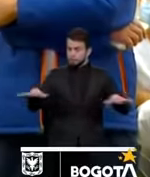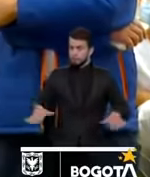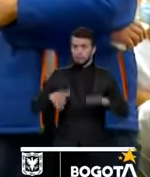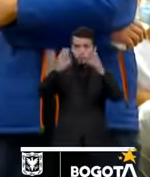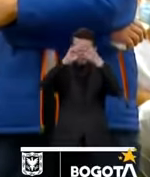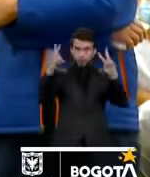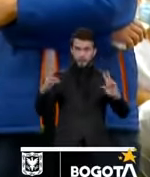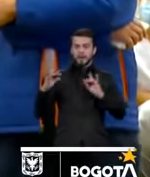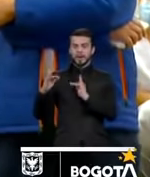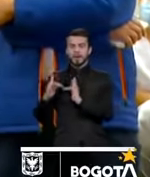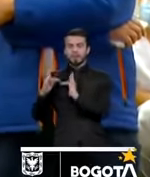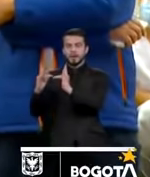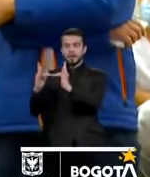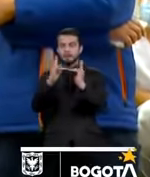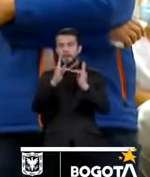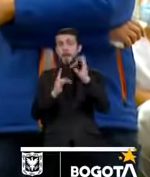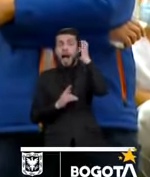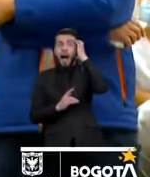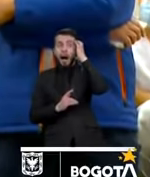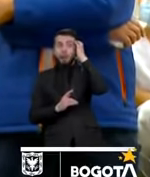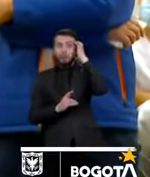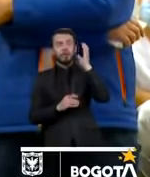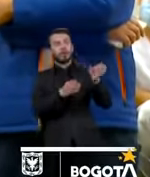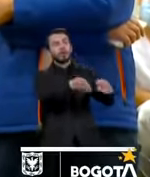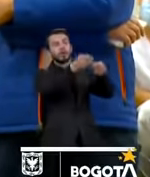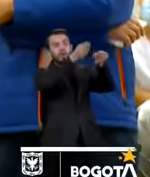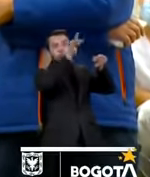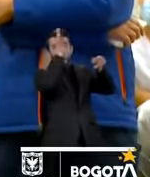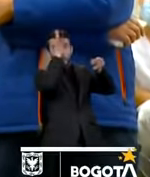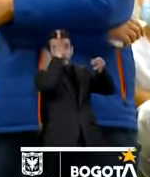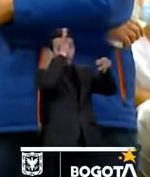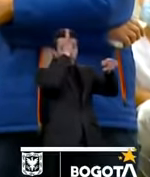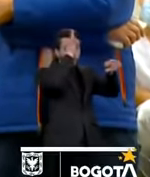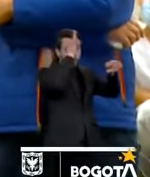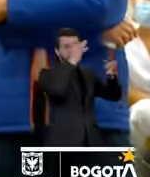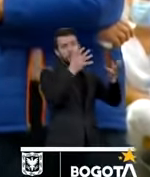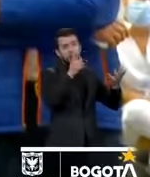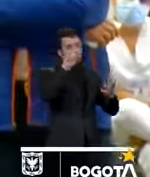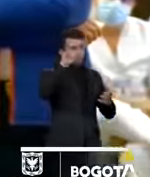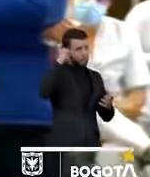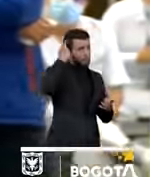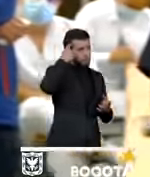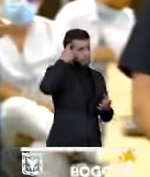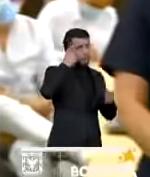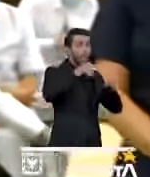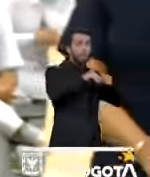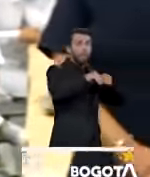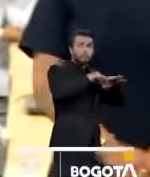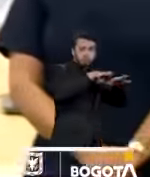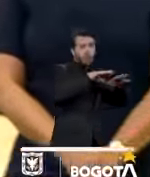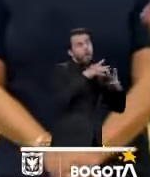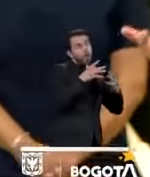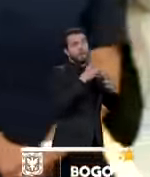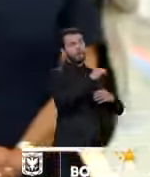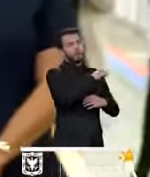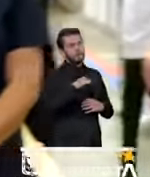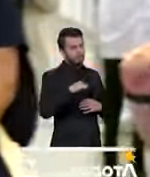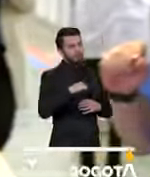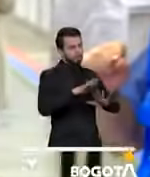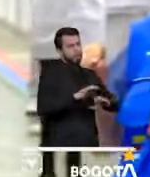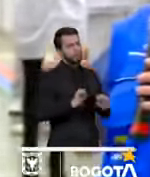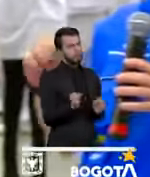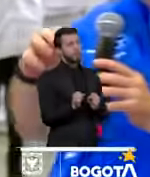hoy existen en las clínicas y hospitales, tanto públicos como privados de Bogotá, pero que se van a transformar en